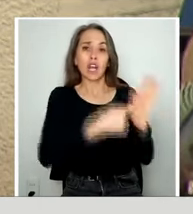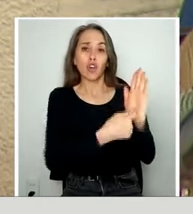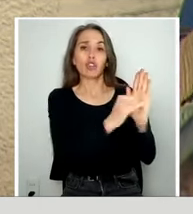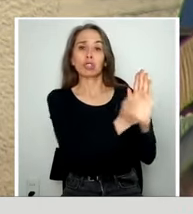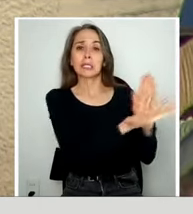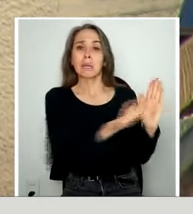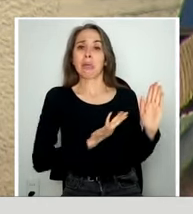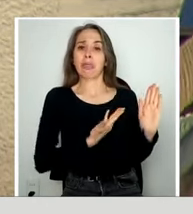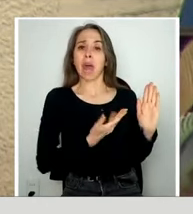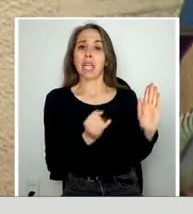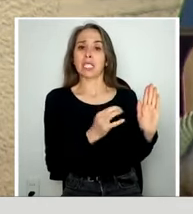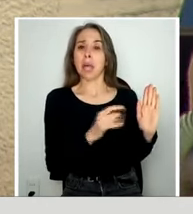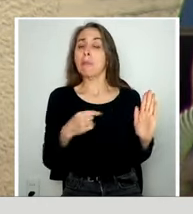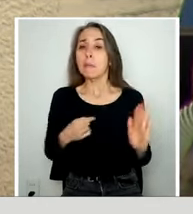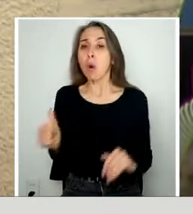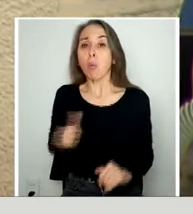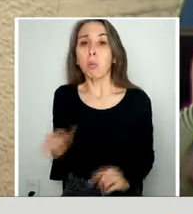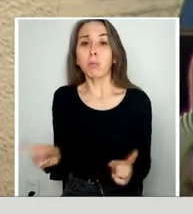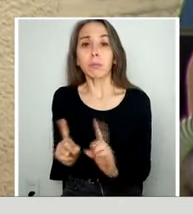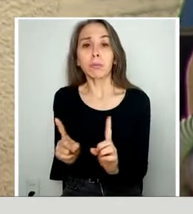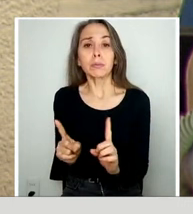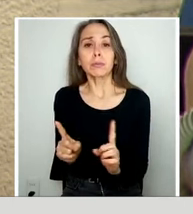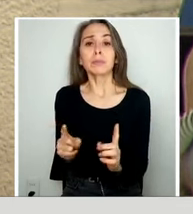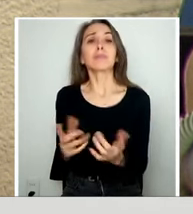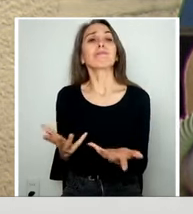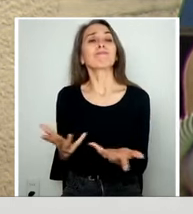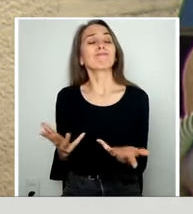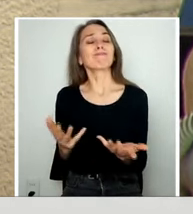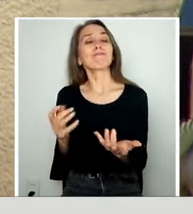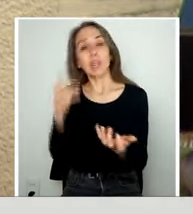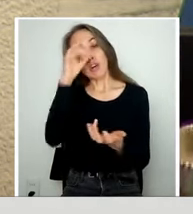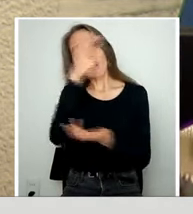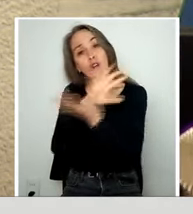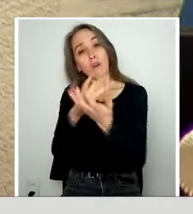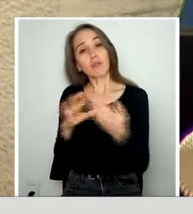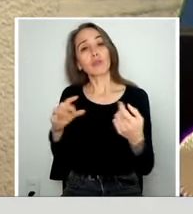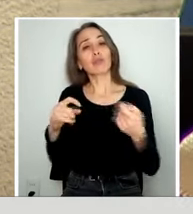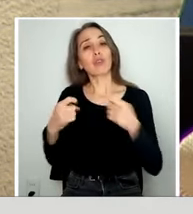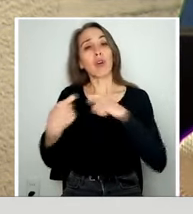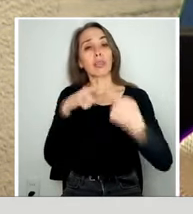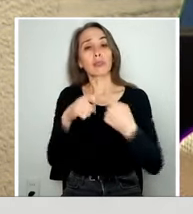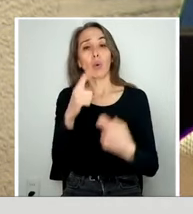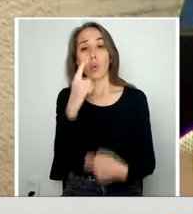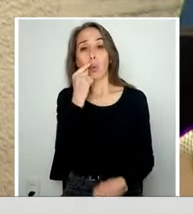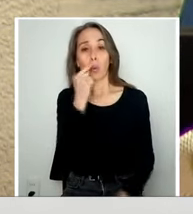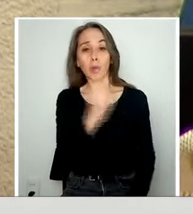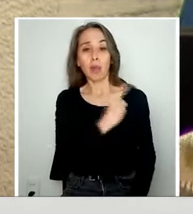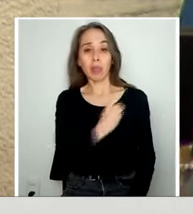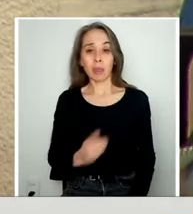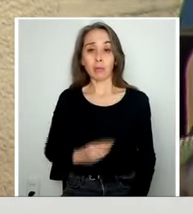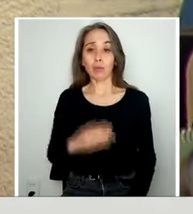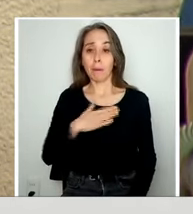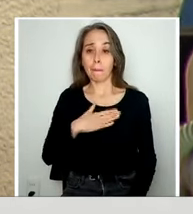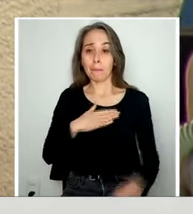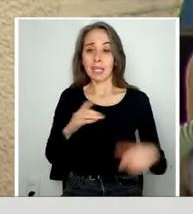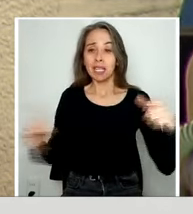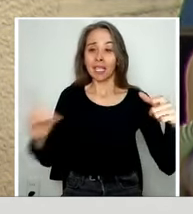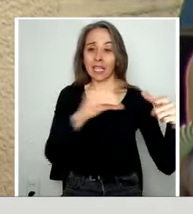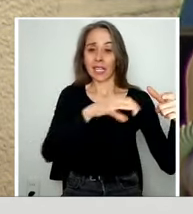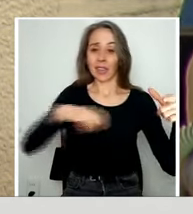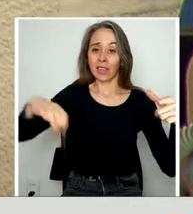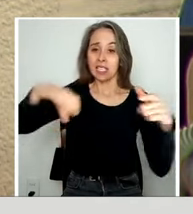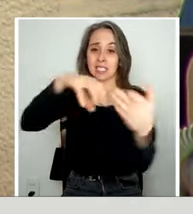y creo que se ha dado un debate confuso Incluso un diputado de mi Distrito planteaba que